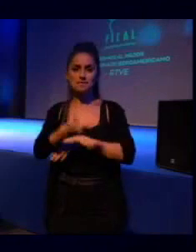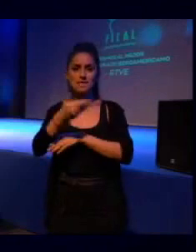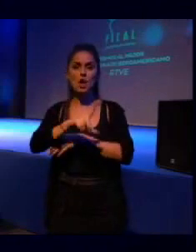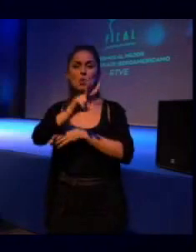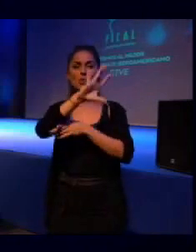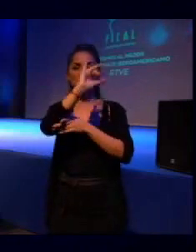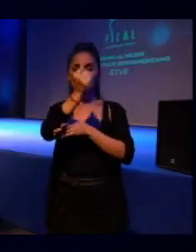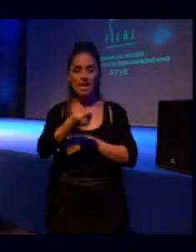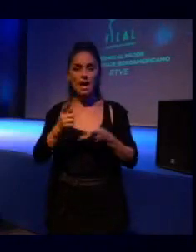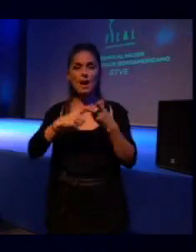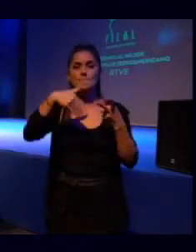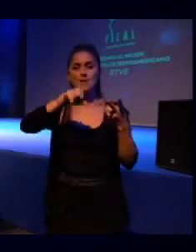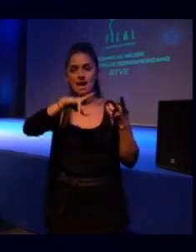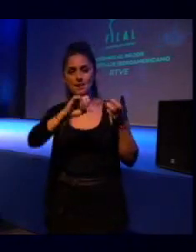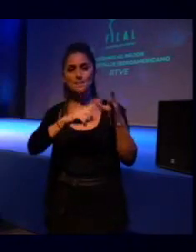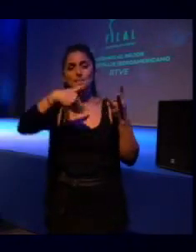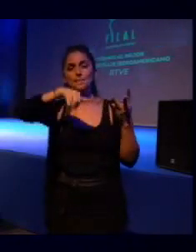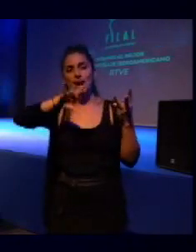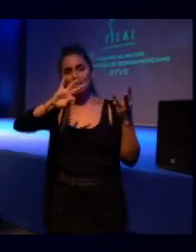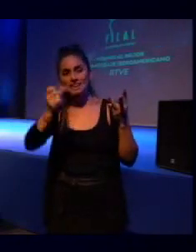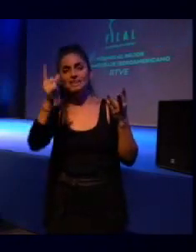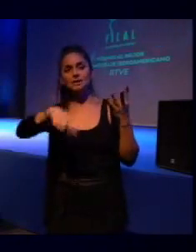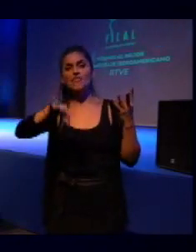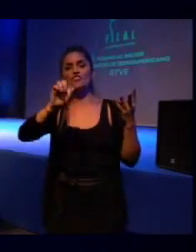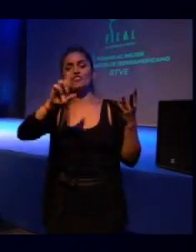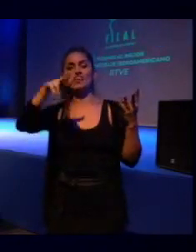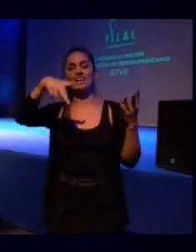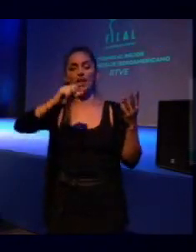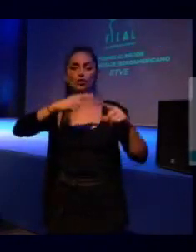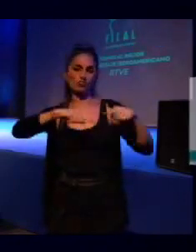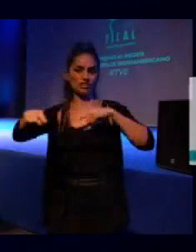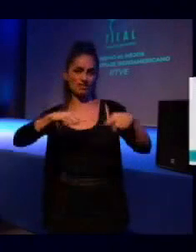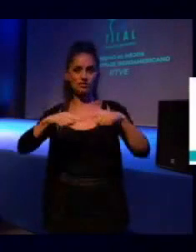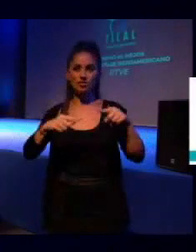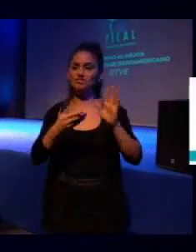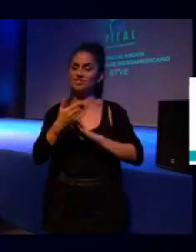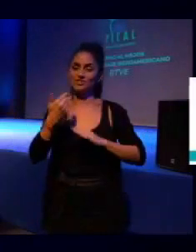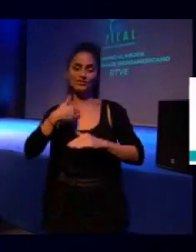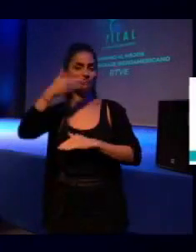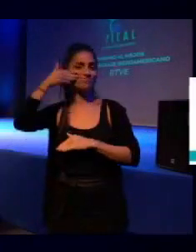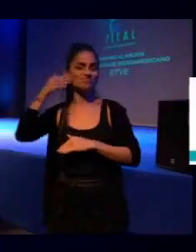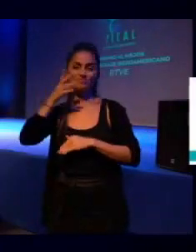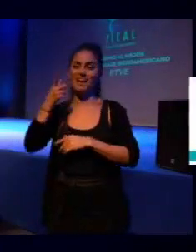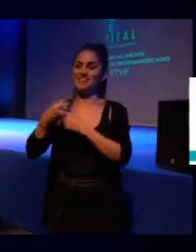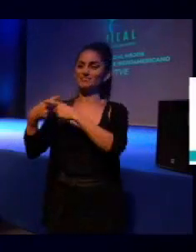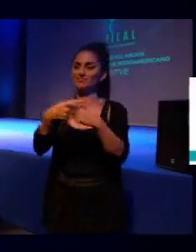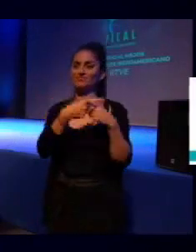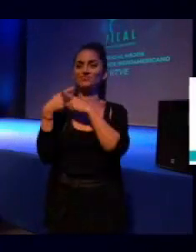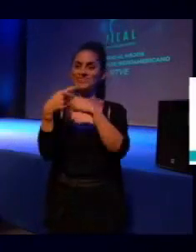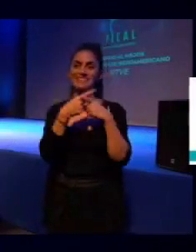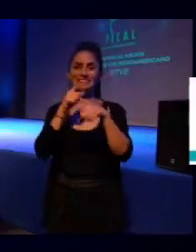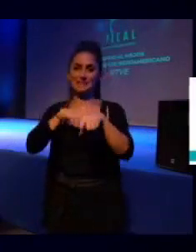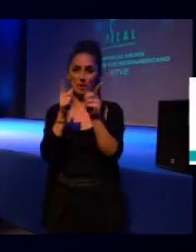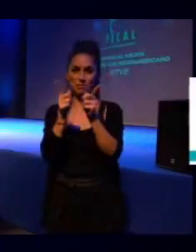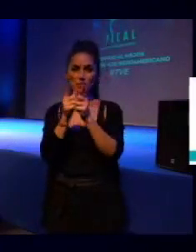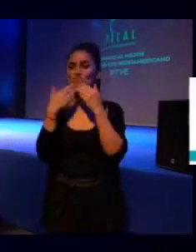Jiménez, Manuel Gutiérrez Aragón, Marta Argarona y Fernando Colomo. Me siento honrado de haber estado compartiendo con ellos un ratito. Muchísimas gracias y